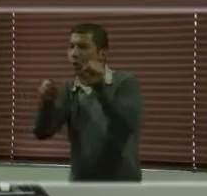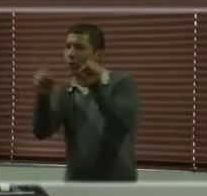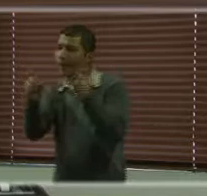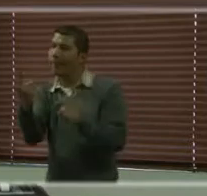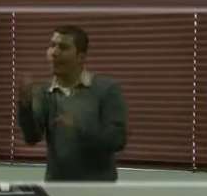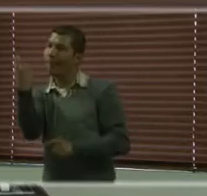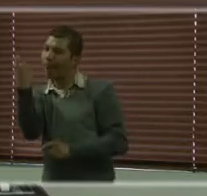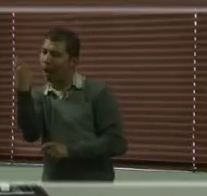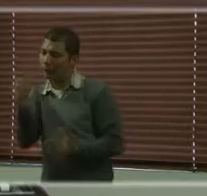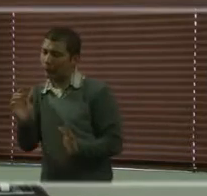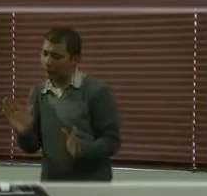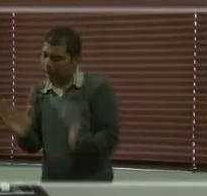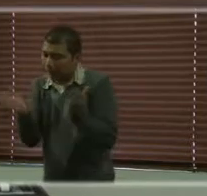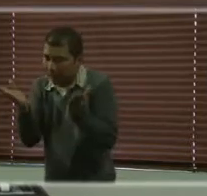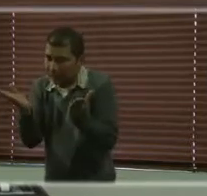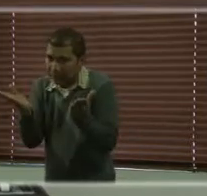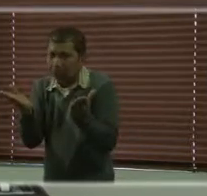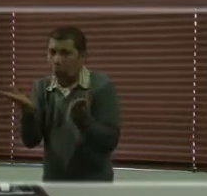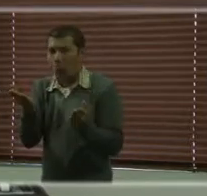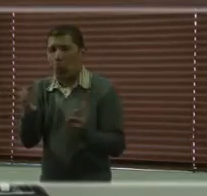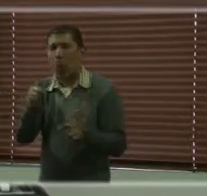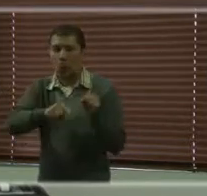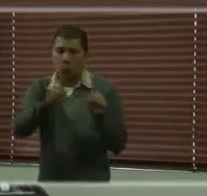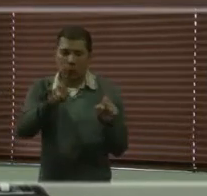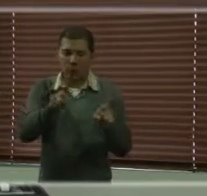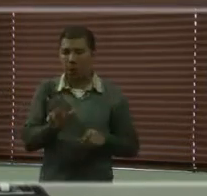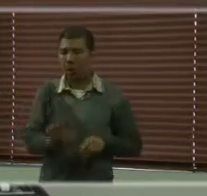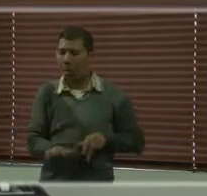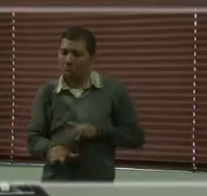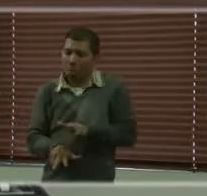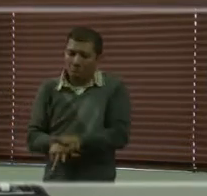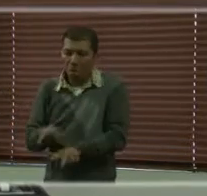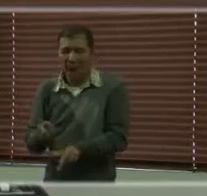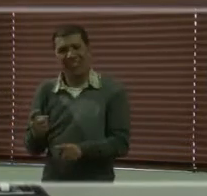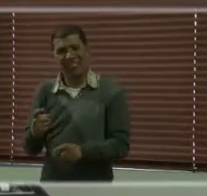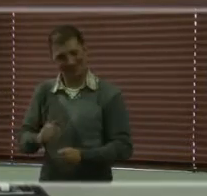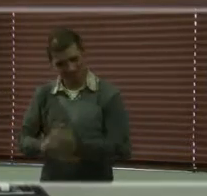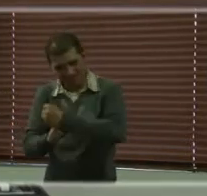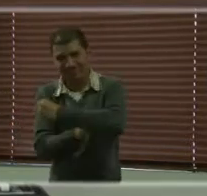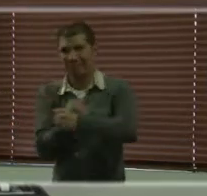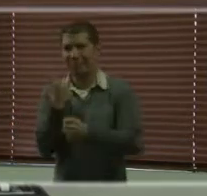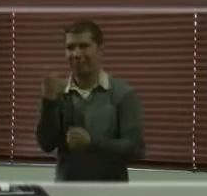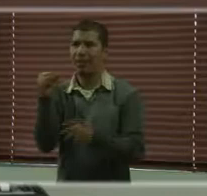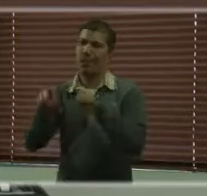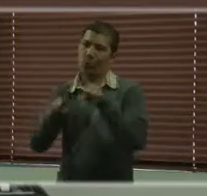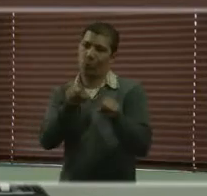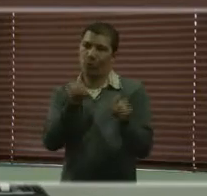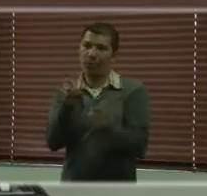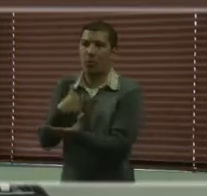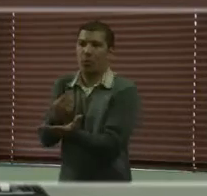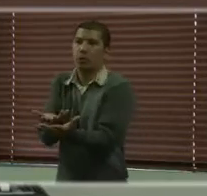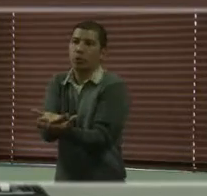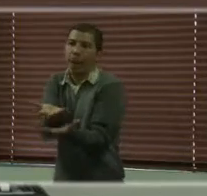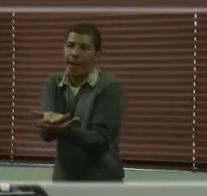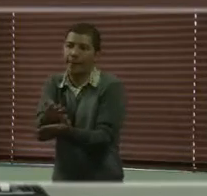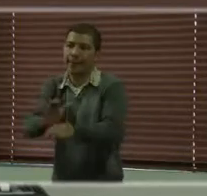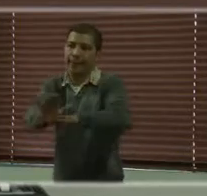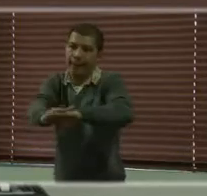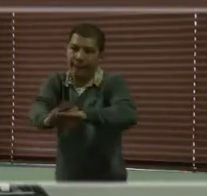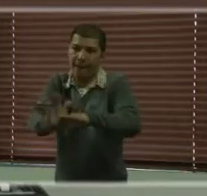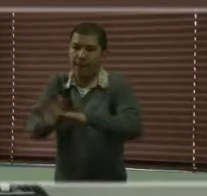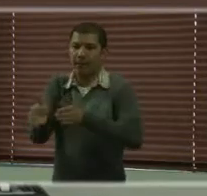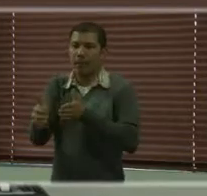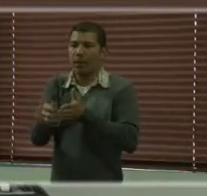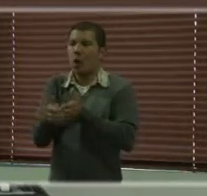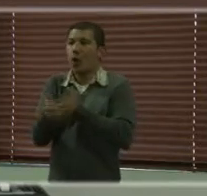o avanzado muy poco o algunas medidas que pueda creer que está aplicando y